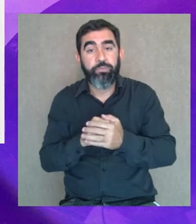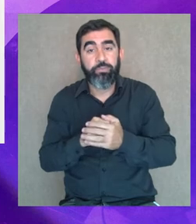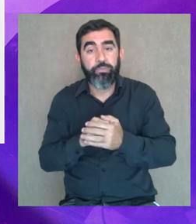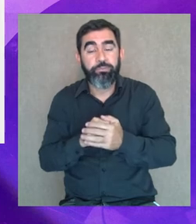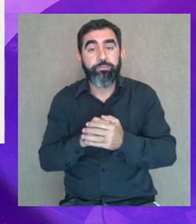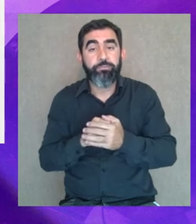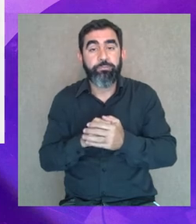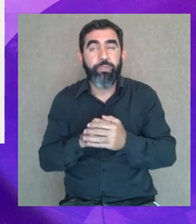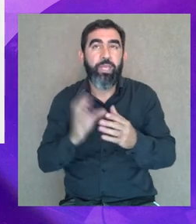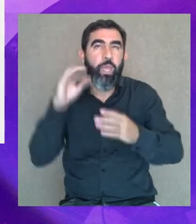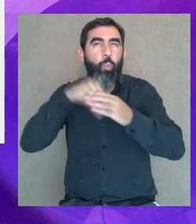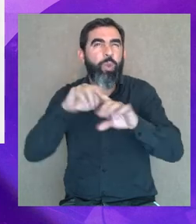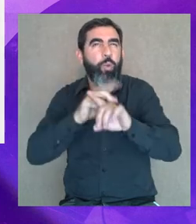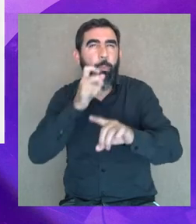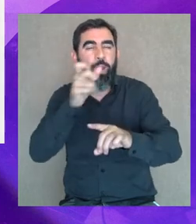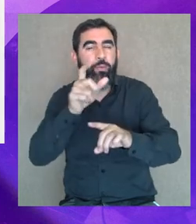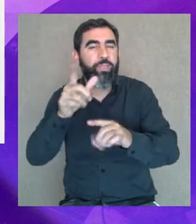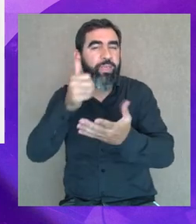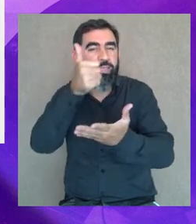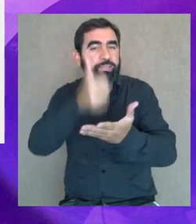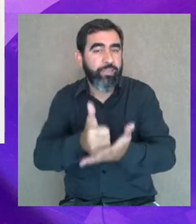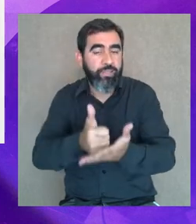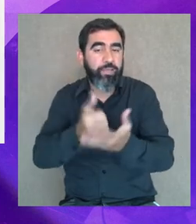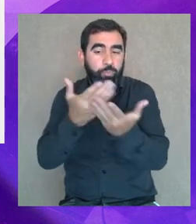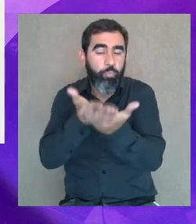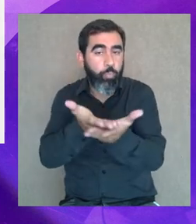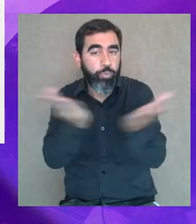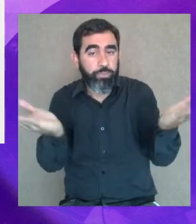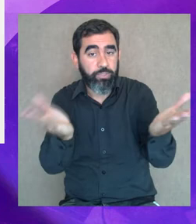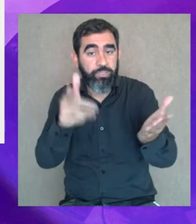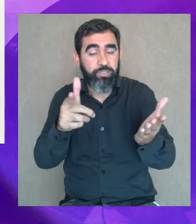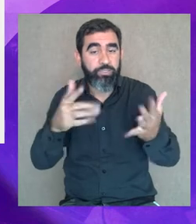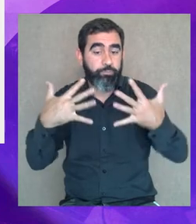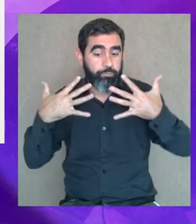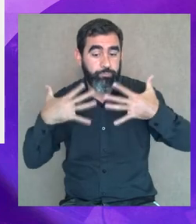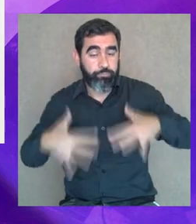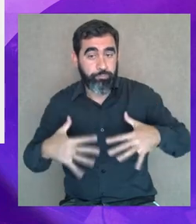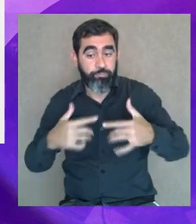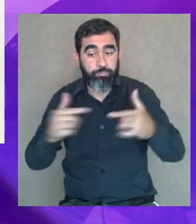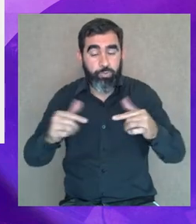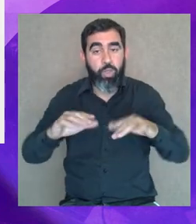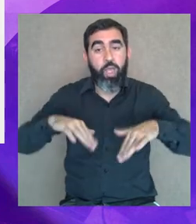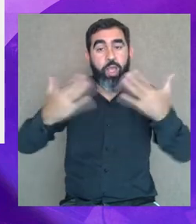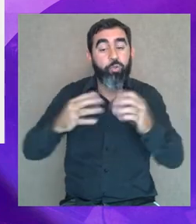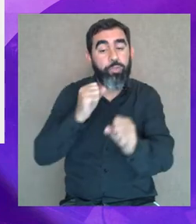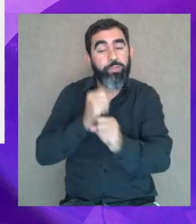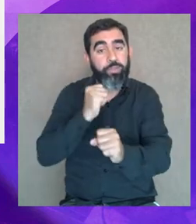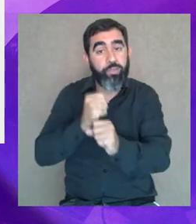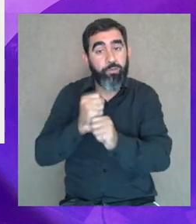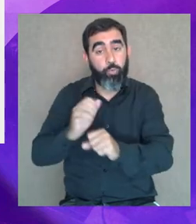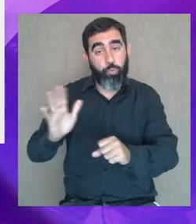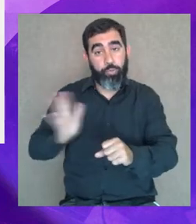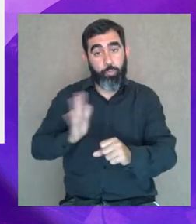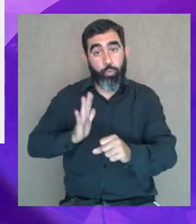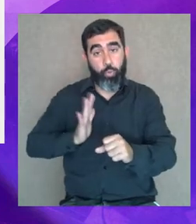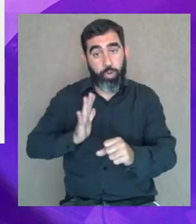las de presentar y presentar el cuerpo de trabajos